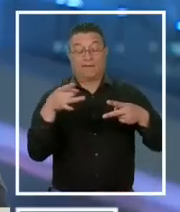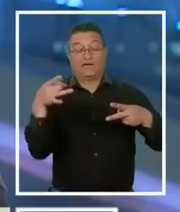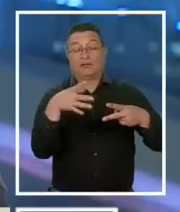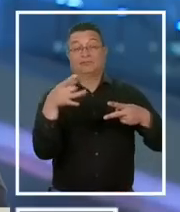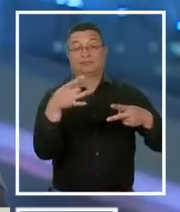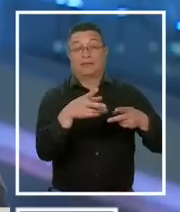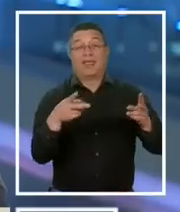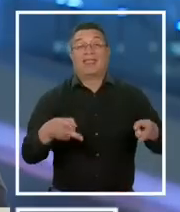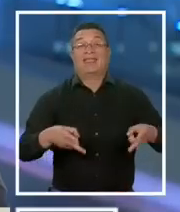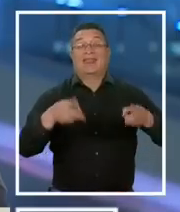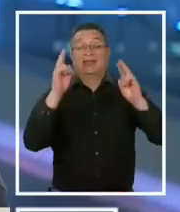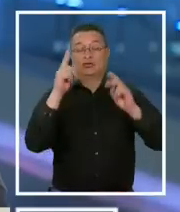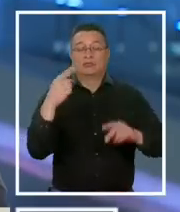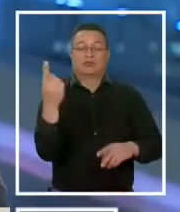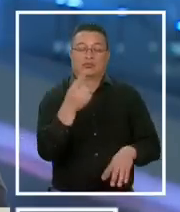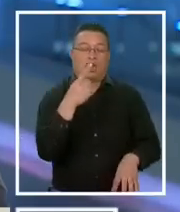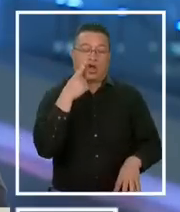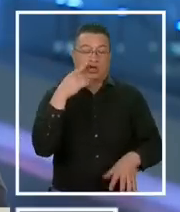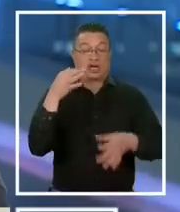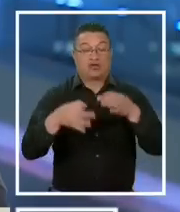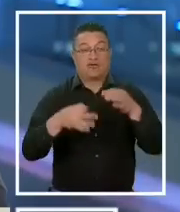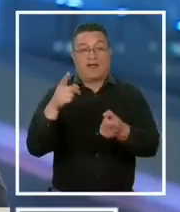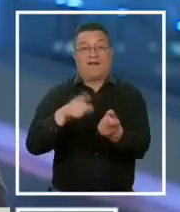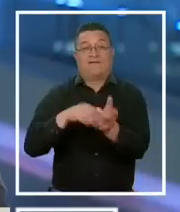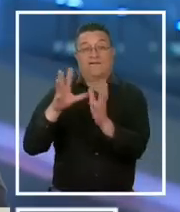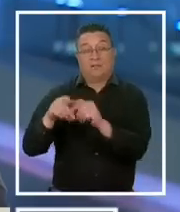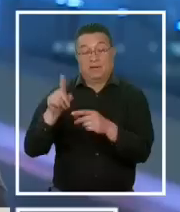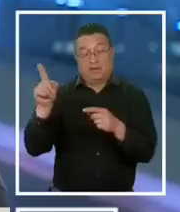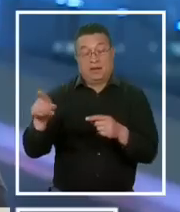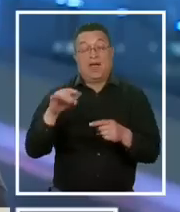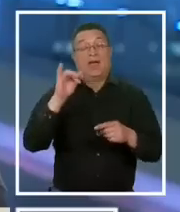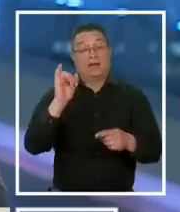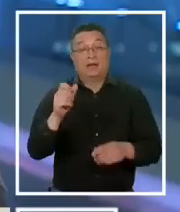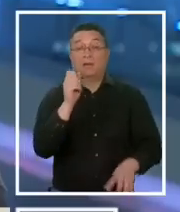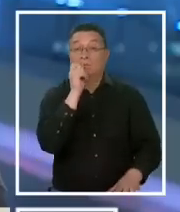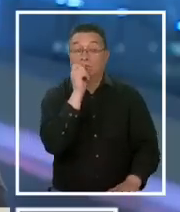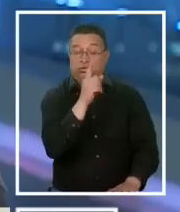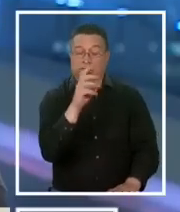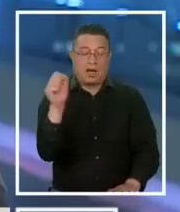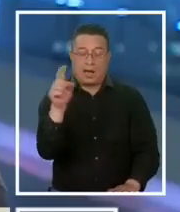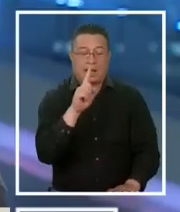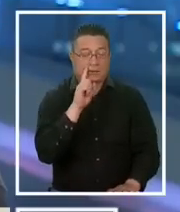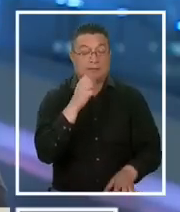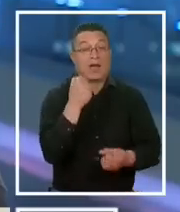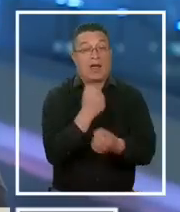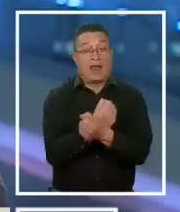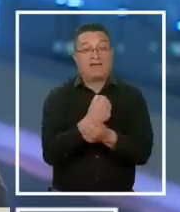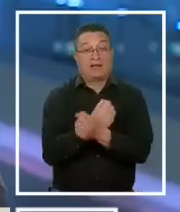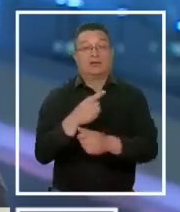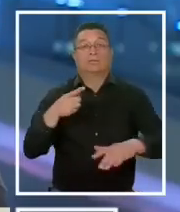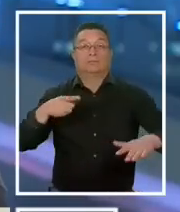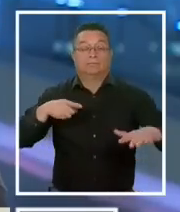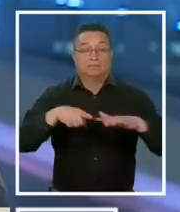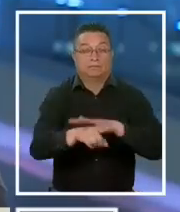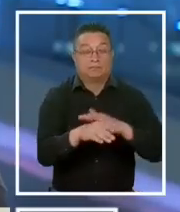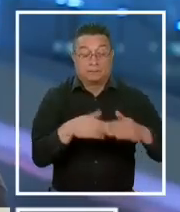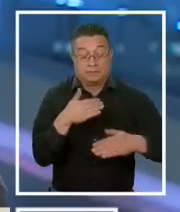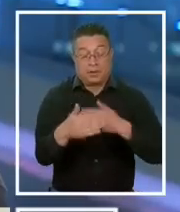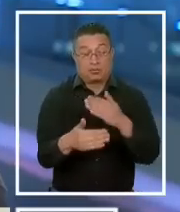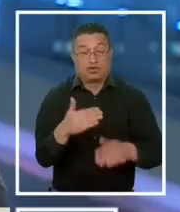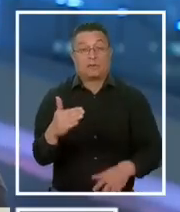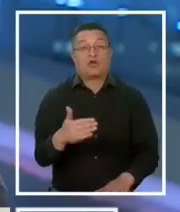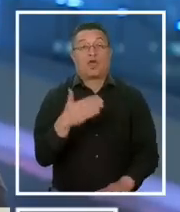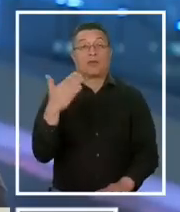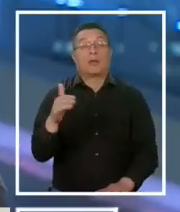vulneración de derechos en sí misma que es de conocimiento del tribunal de familia y que de hecho fue denunciado así por carabineros que intervinieron en el procedimiento posterior